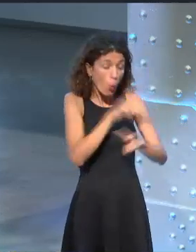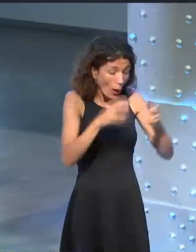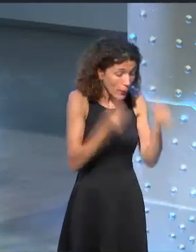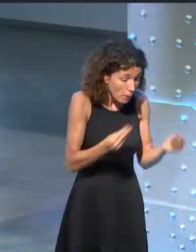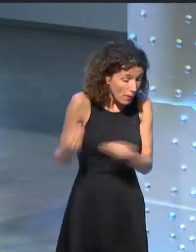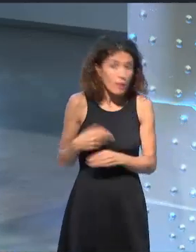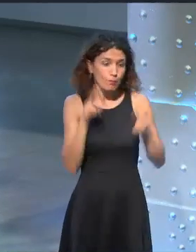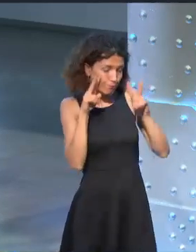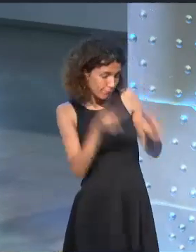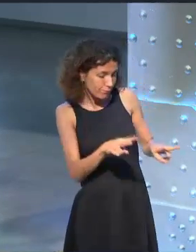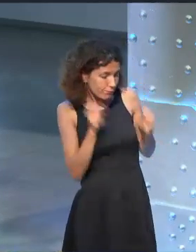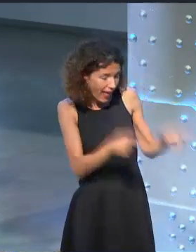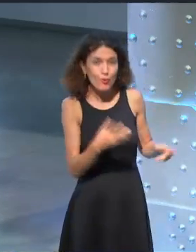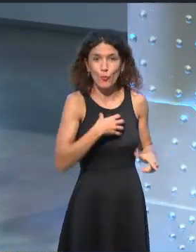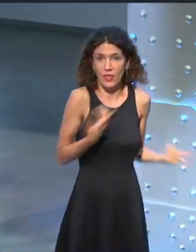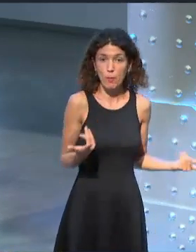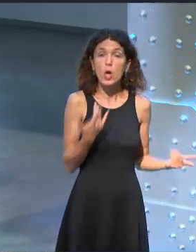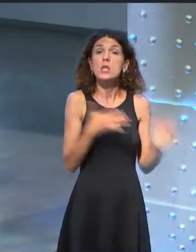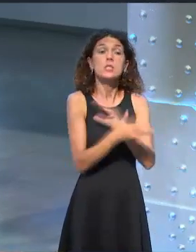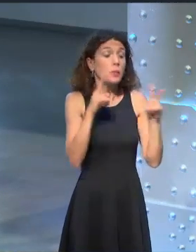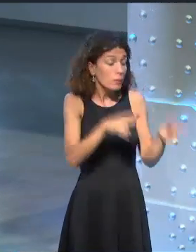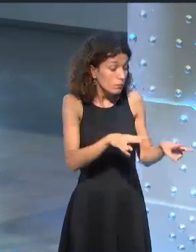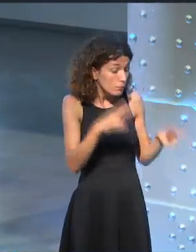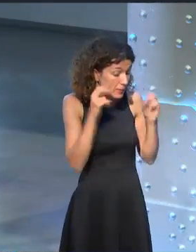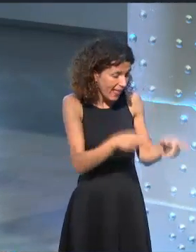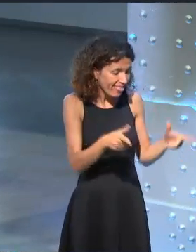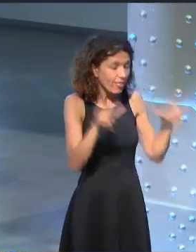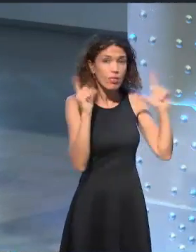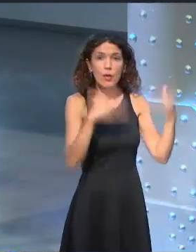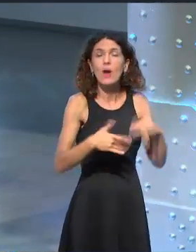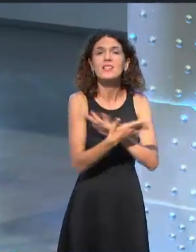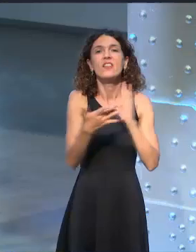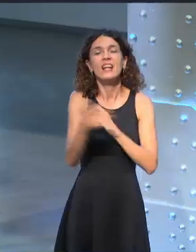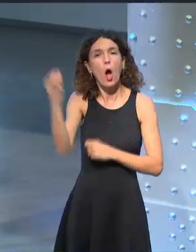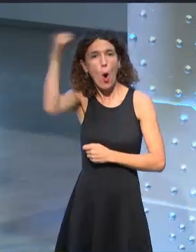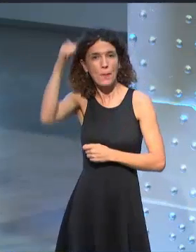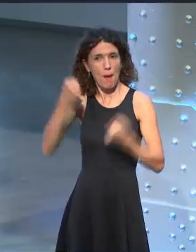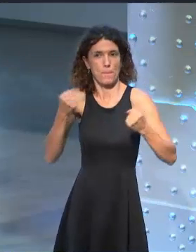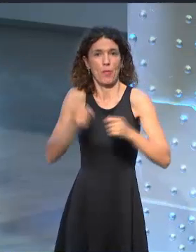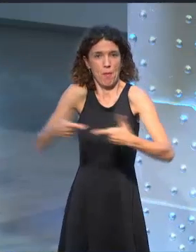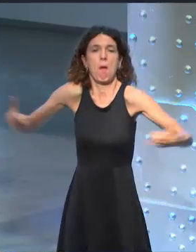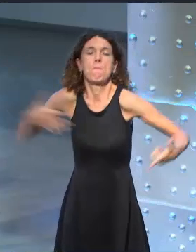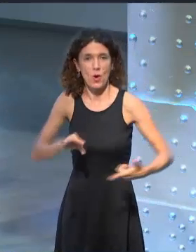las visibilizamos, alimentaremos la situación del patriarcado. Con lo cual, subrayo por completo lo que dices.